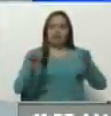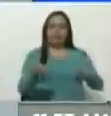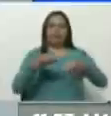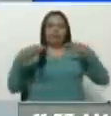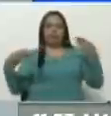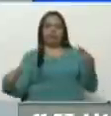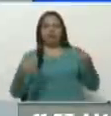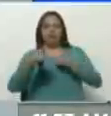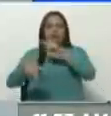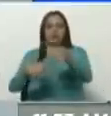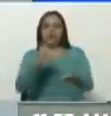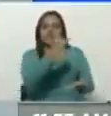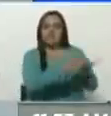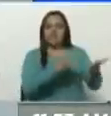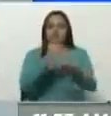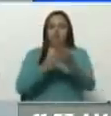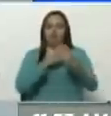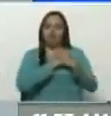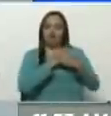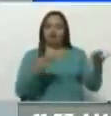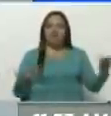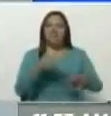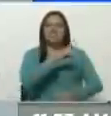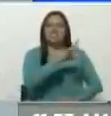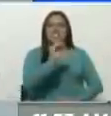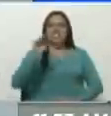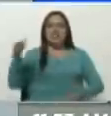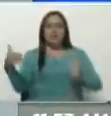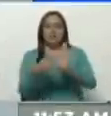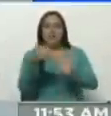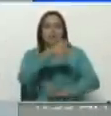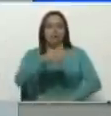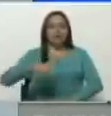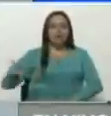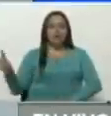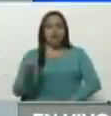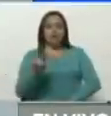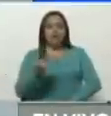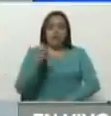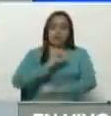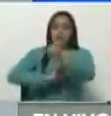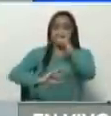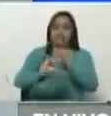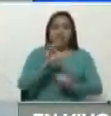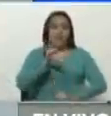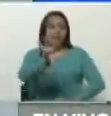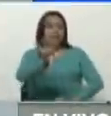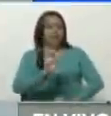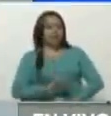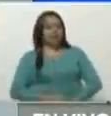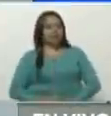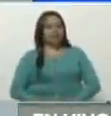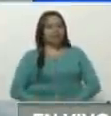se inscribieron voluntarios 100.000 venezolanos para defender la patria.